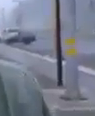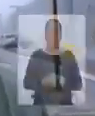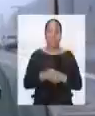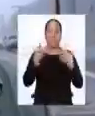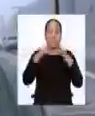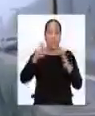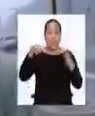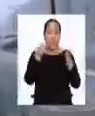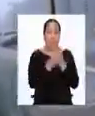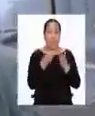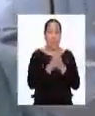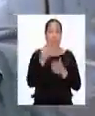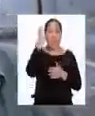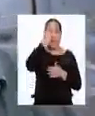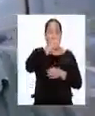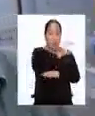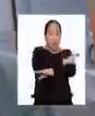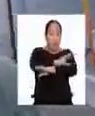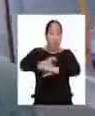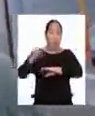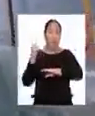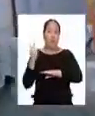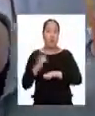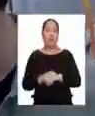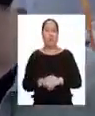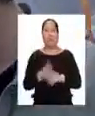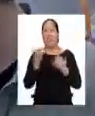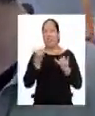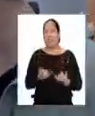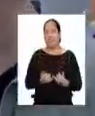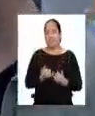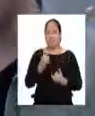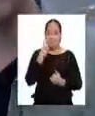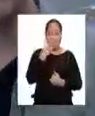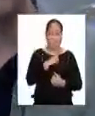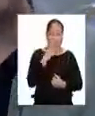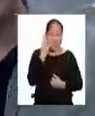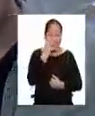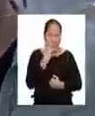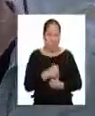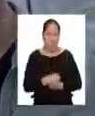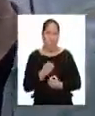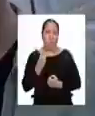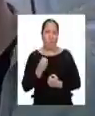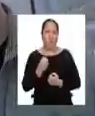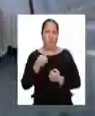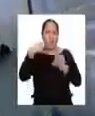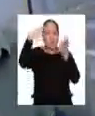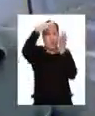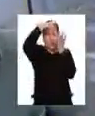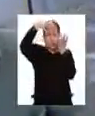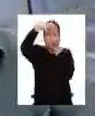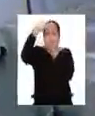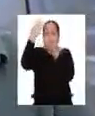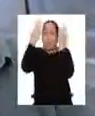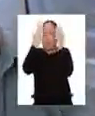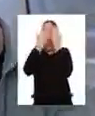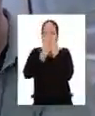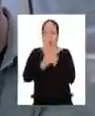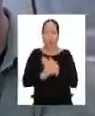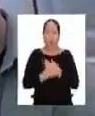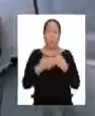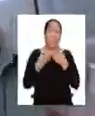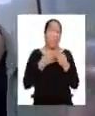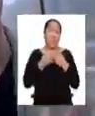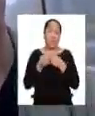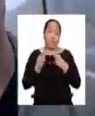Acabamos de llegar a la bellísima Costa Verde, que lamentablemente hoy día no está tan bella porque está bastante nublado. Pero no importa, porque no hemos venido a ver